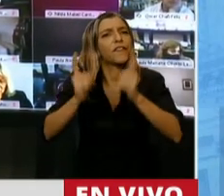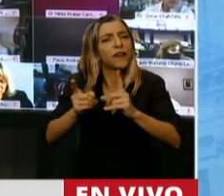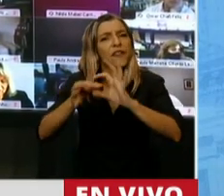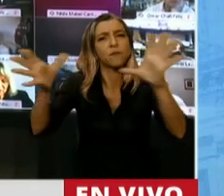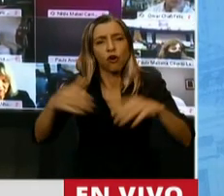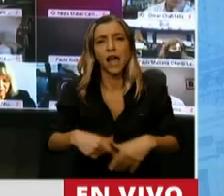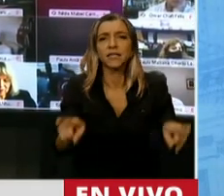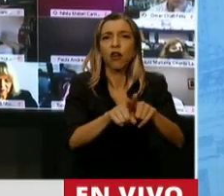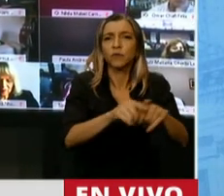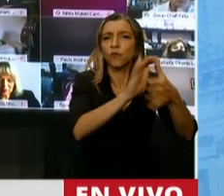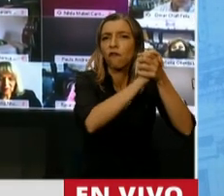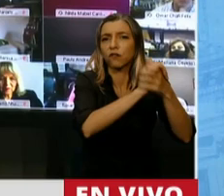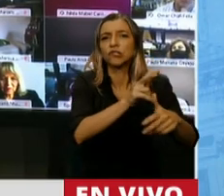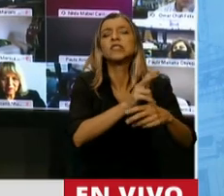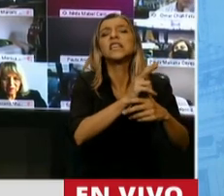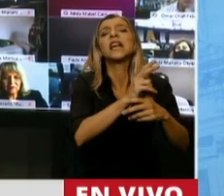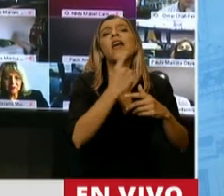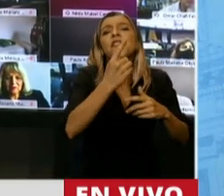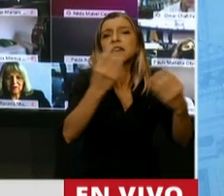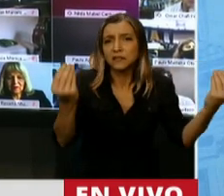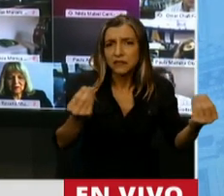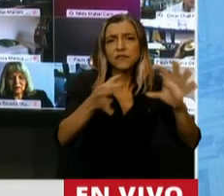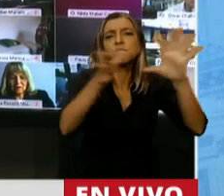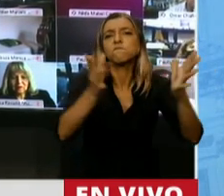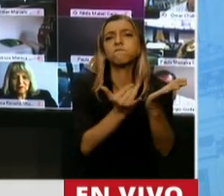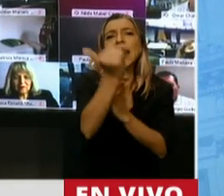siempre, y la consigna de hoy de Néstor y Cristina